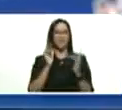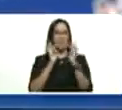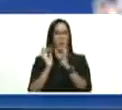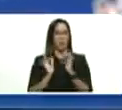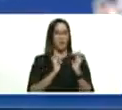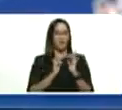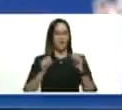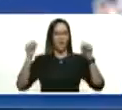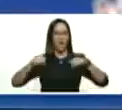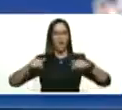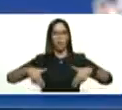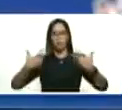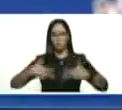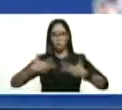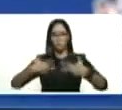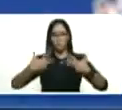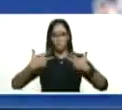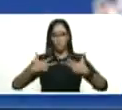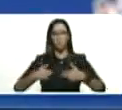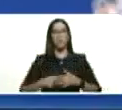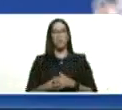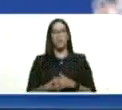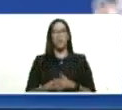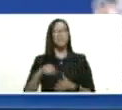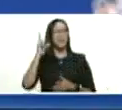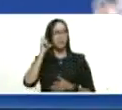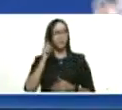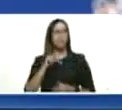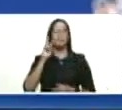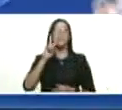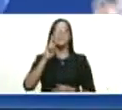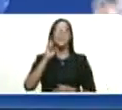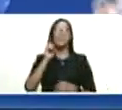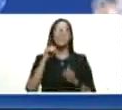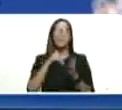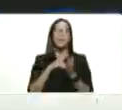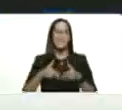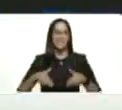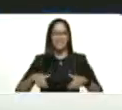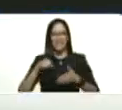ahora por videoconferencia y me escucha, son 20.000 CLAP.